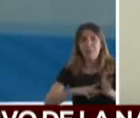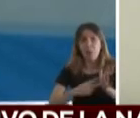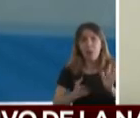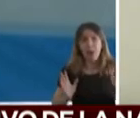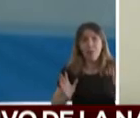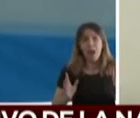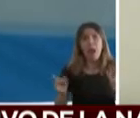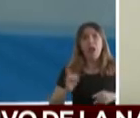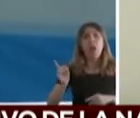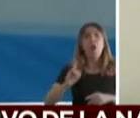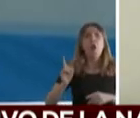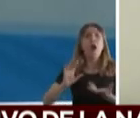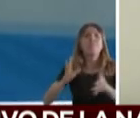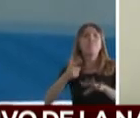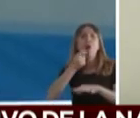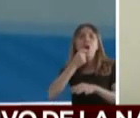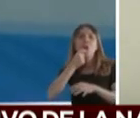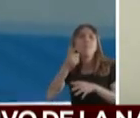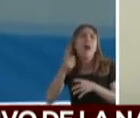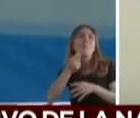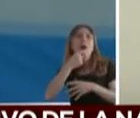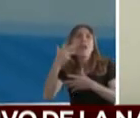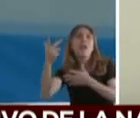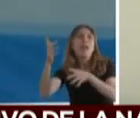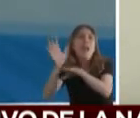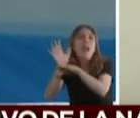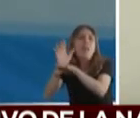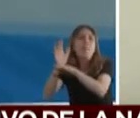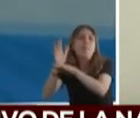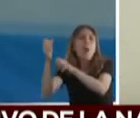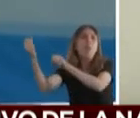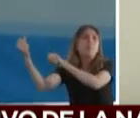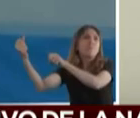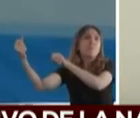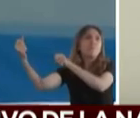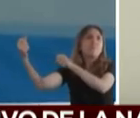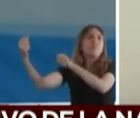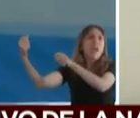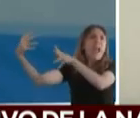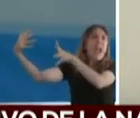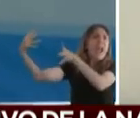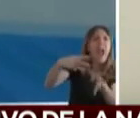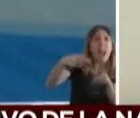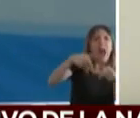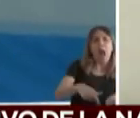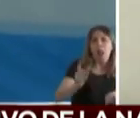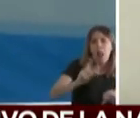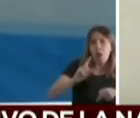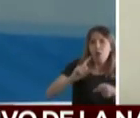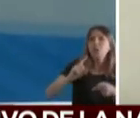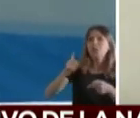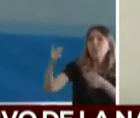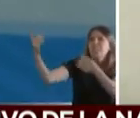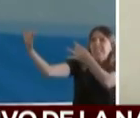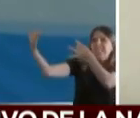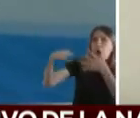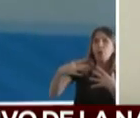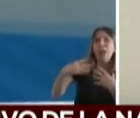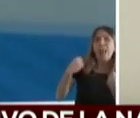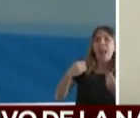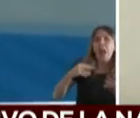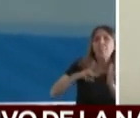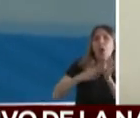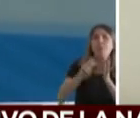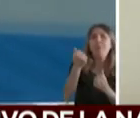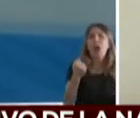grandes deudas que deja el macrismo con el FMI, con los acreedores privados? Después la pandemia, cuando la pandemia empieza a mainar,